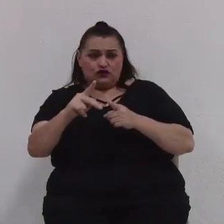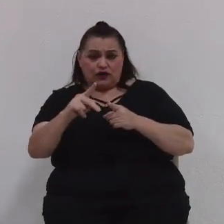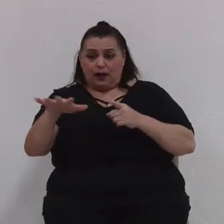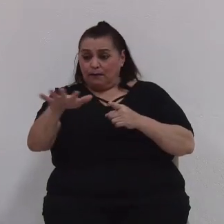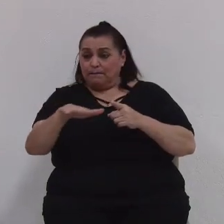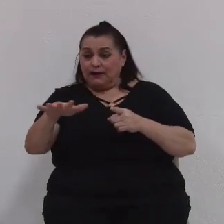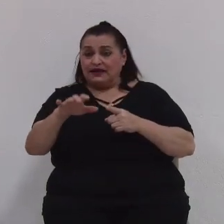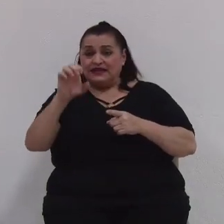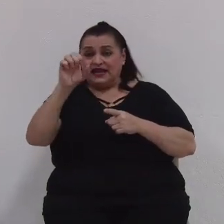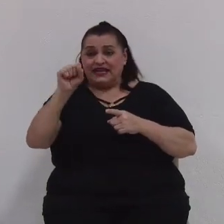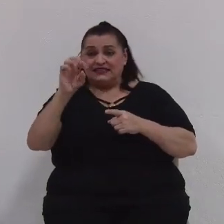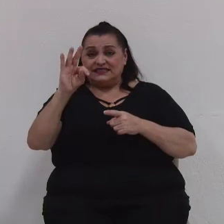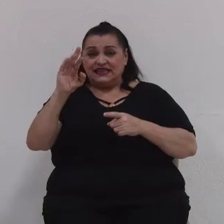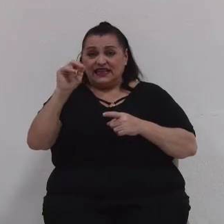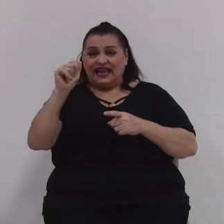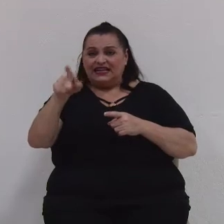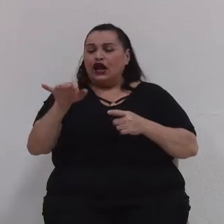Estrella? Contabilidad.